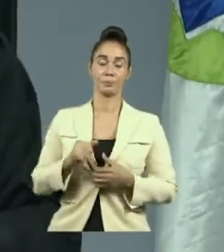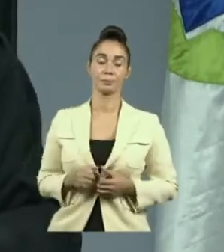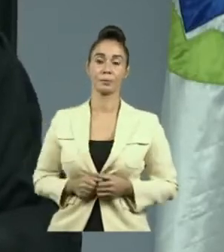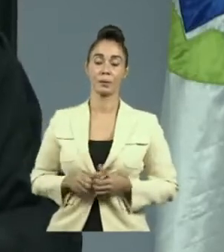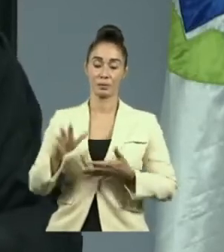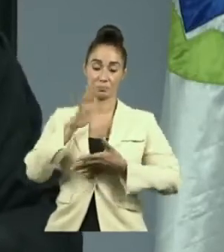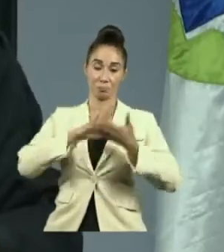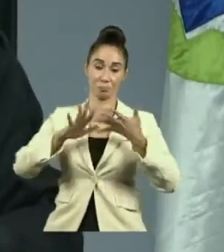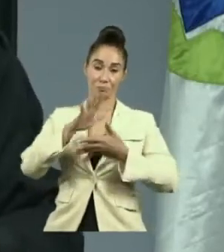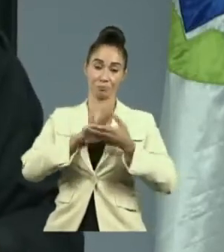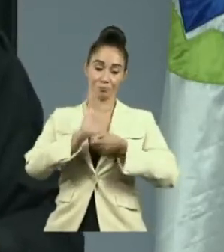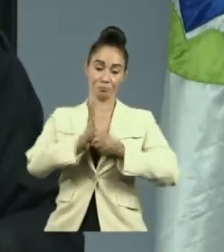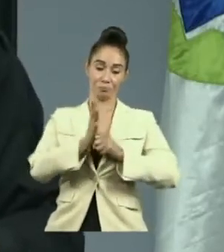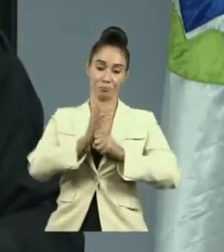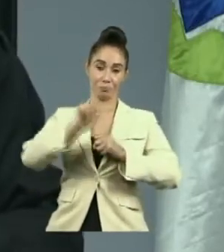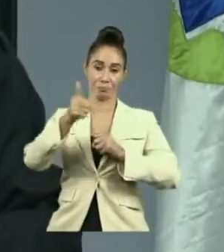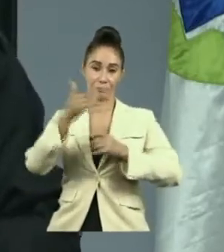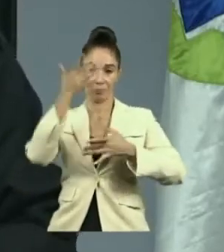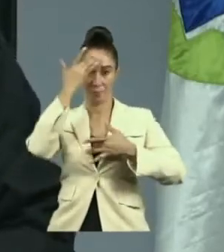las recomendaciones